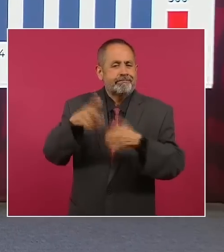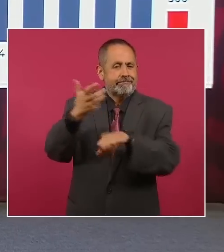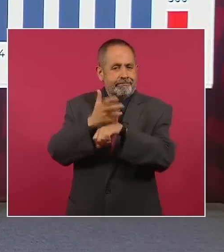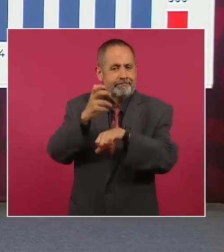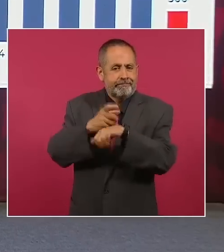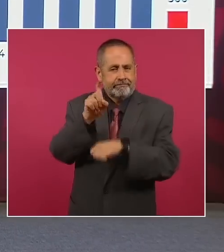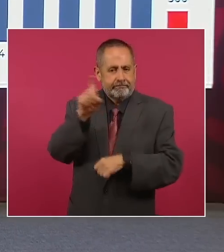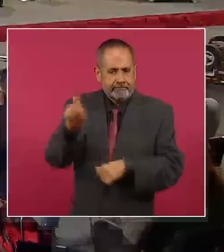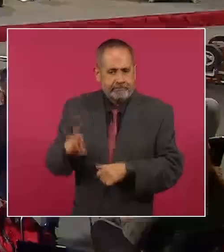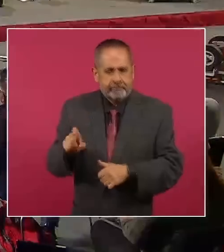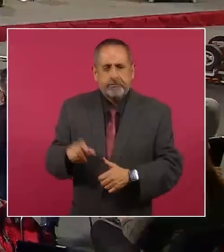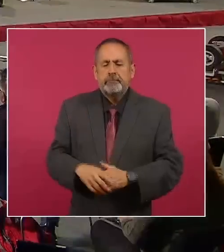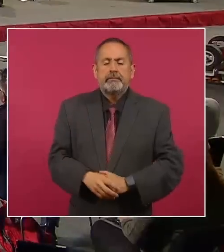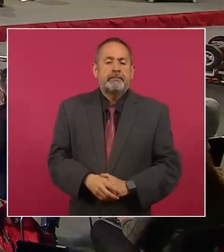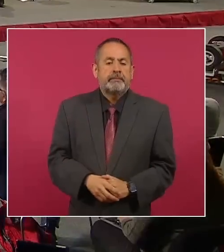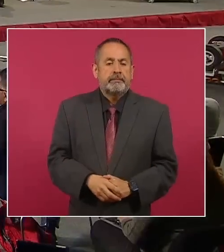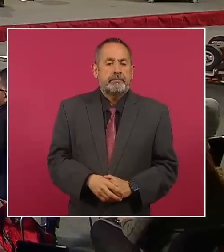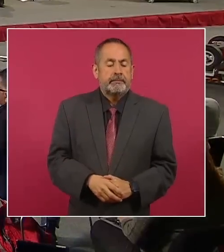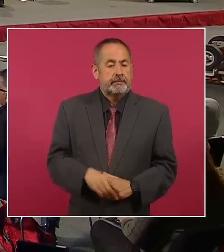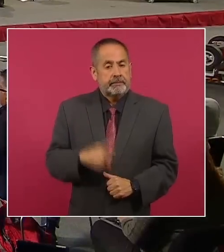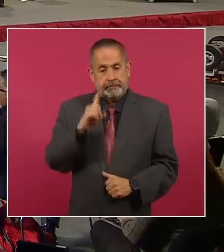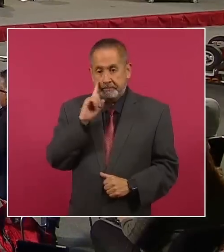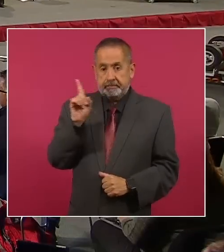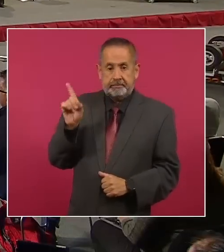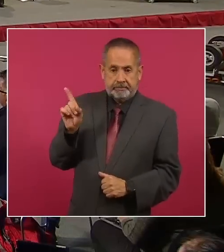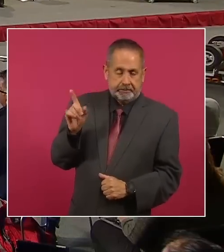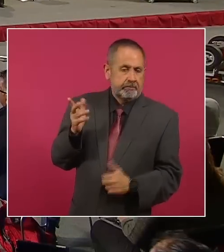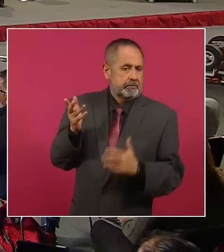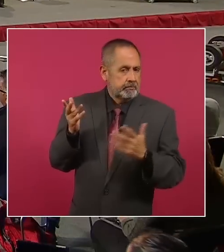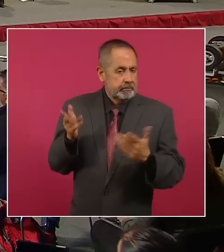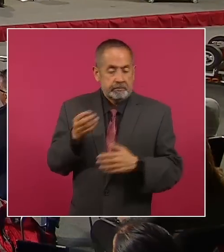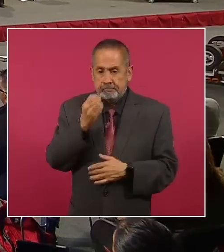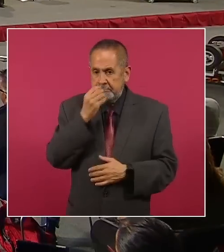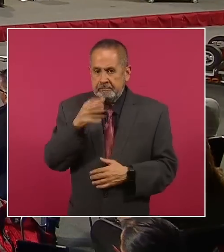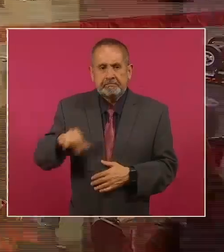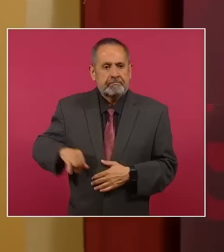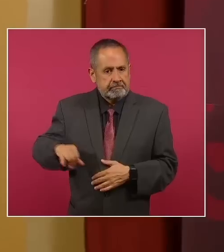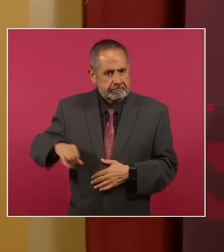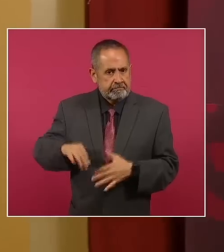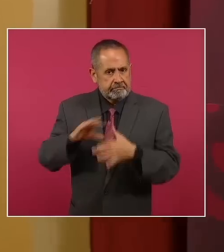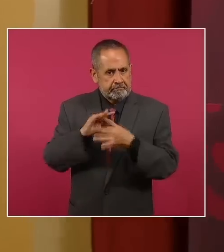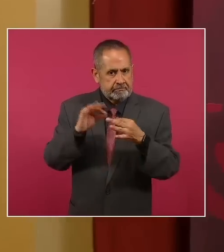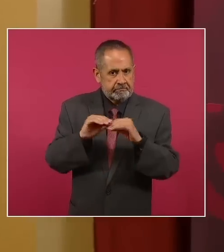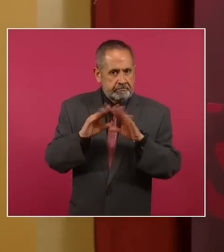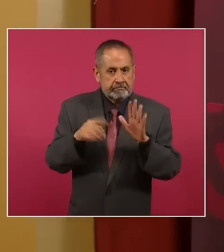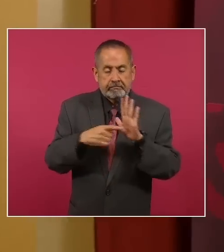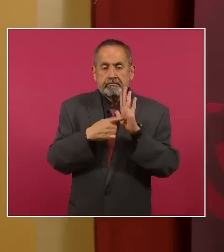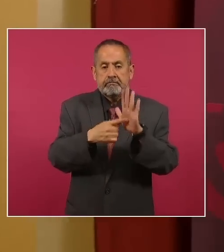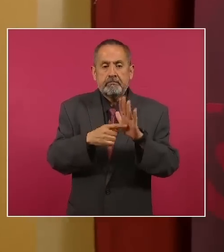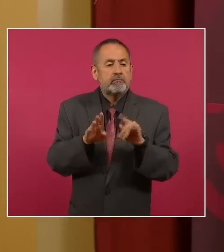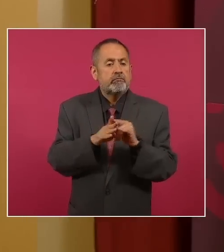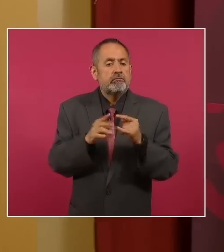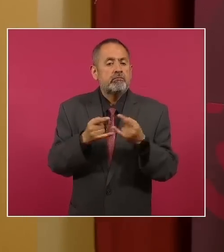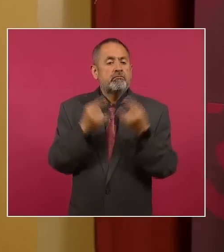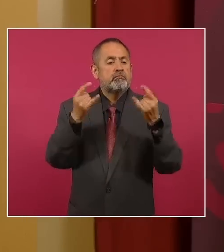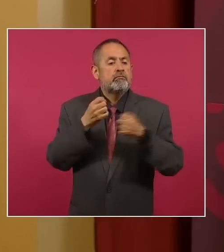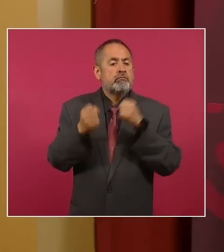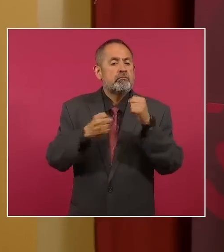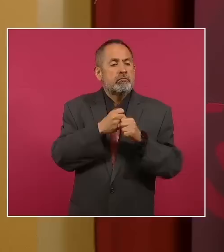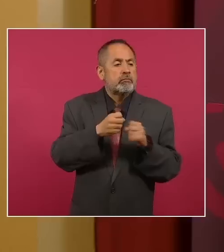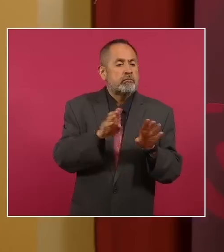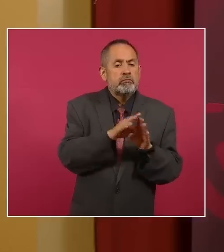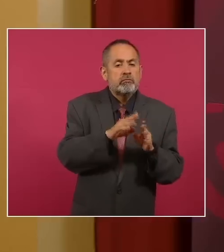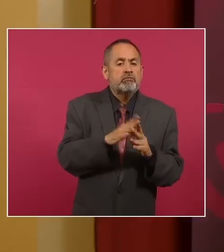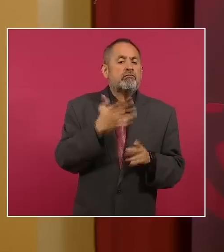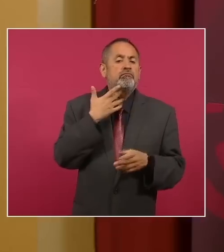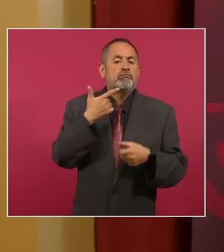favor. Esta gráfica es muy interesante porque muestra el histórico de producción de